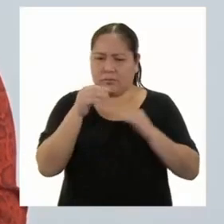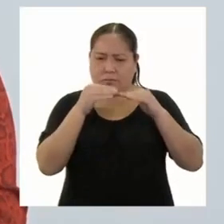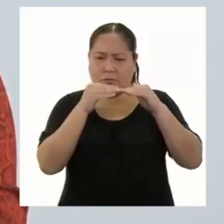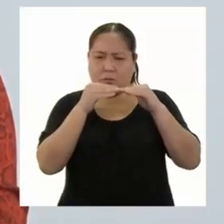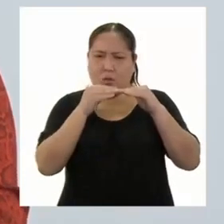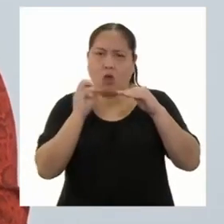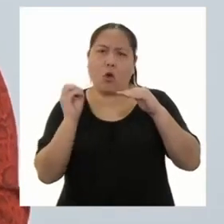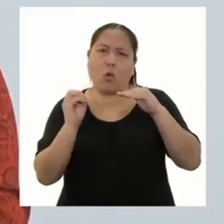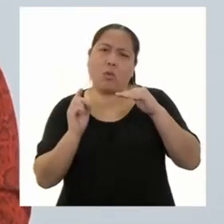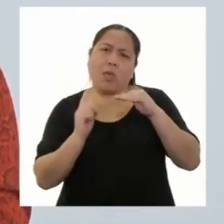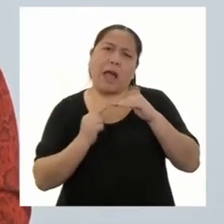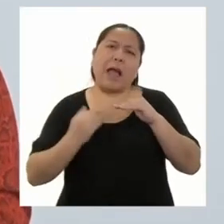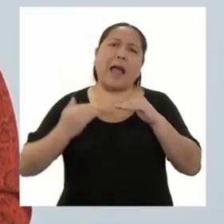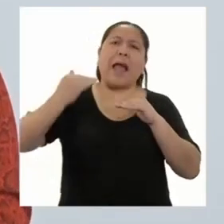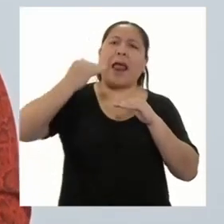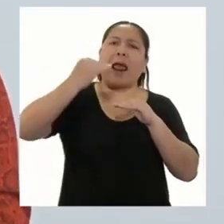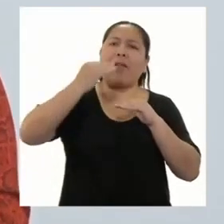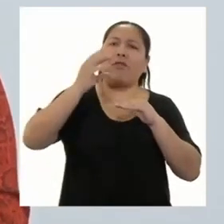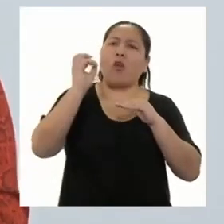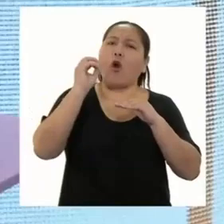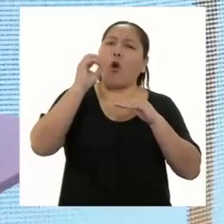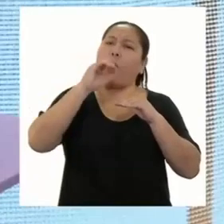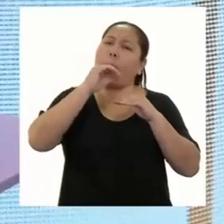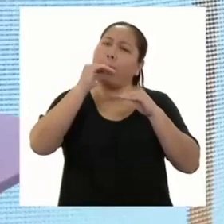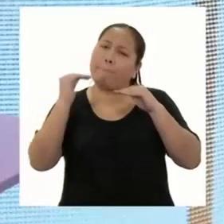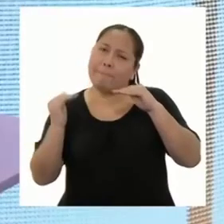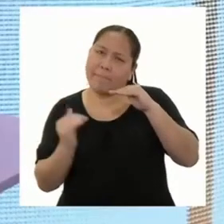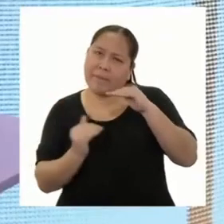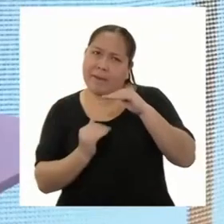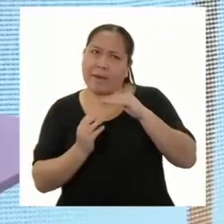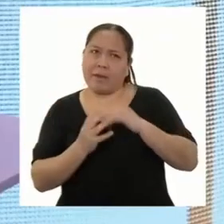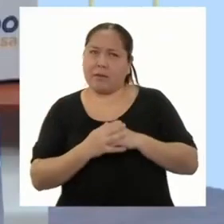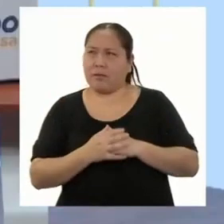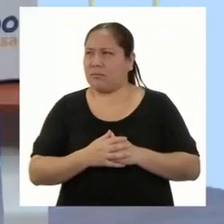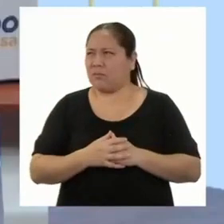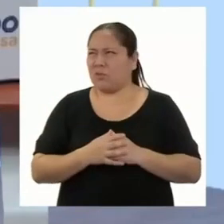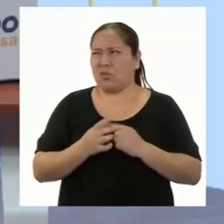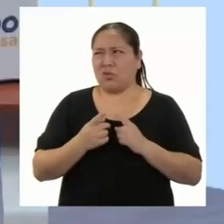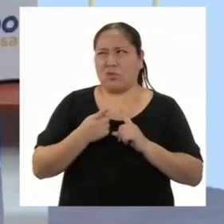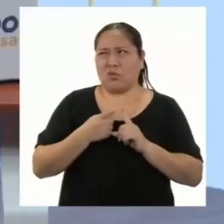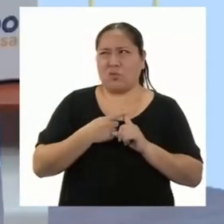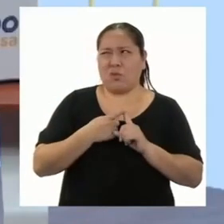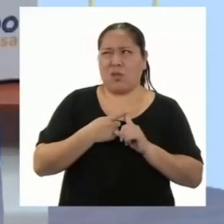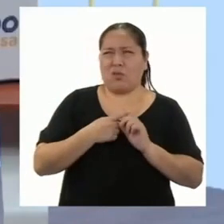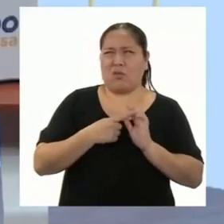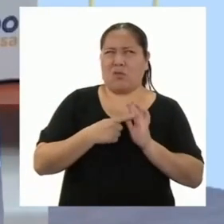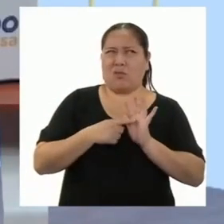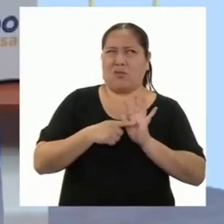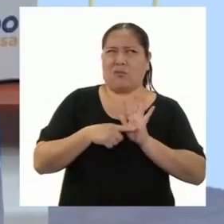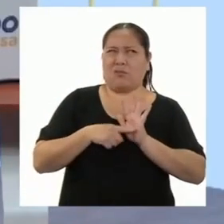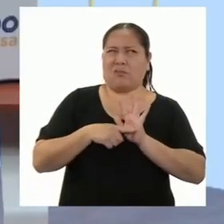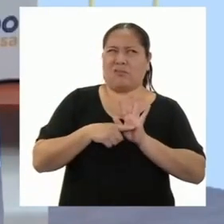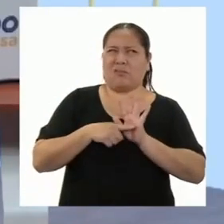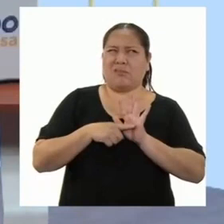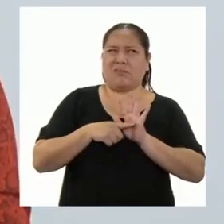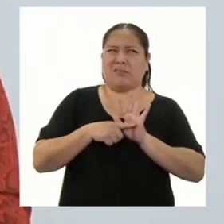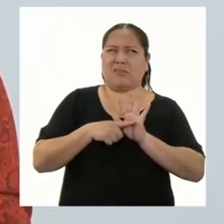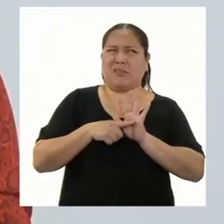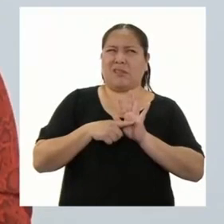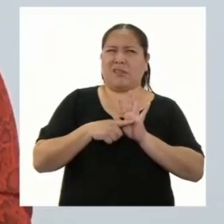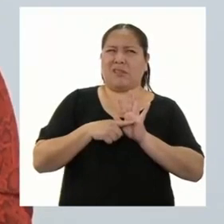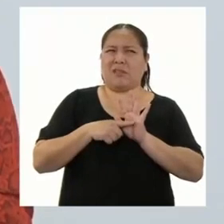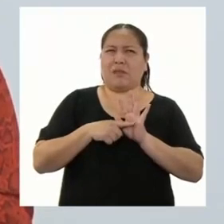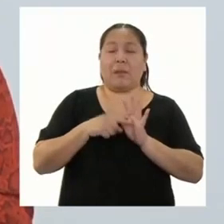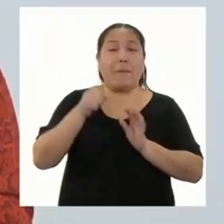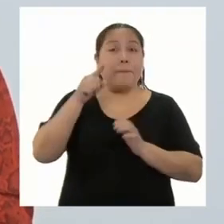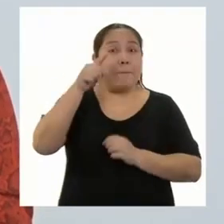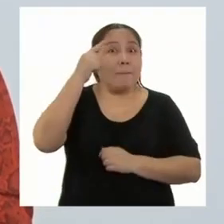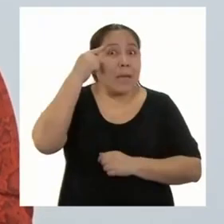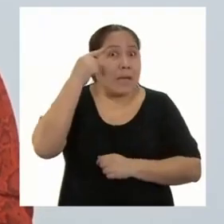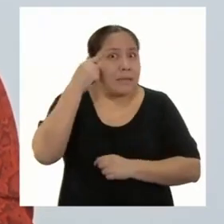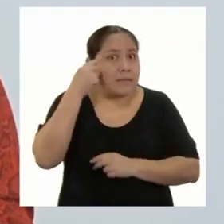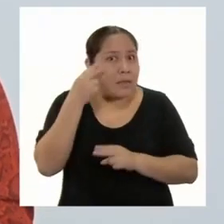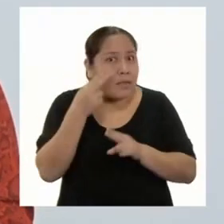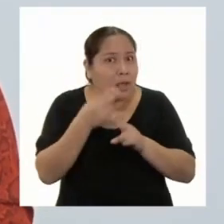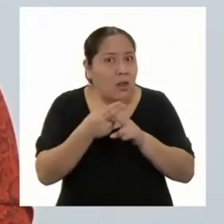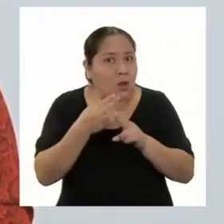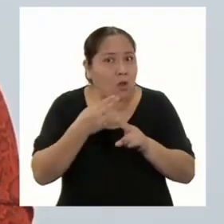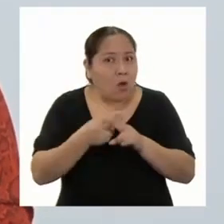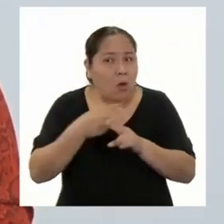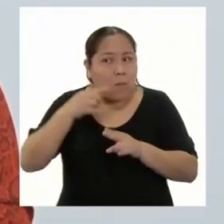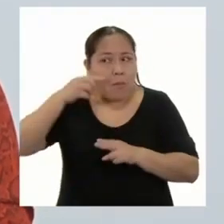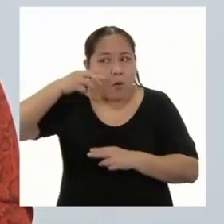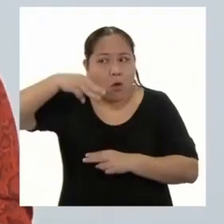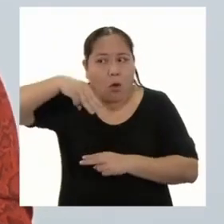más grande o una más pequeña? Sumando, restando... Piensa en el nombre